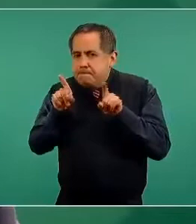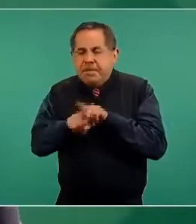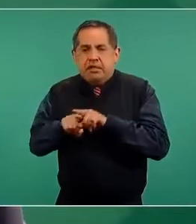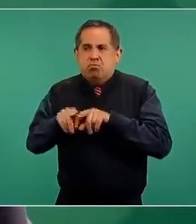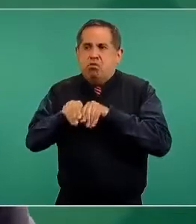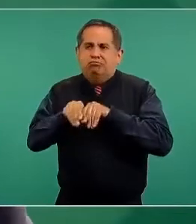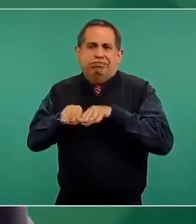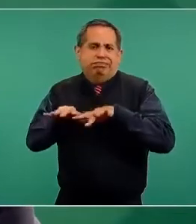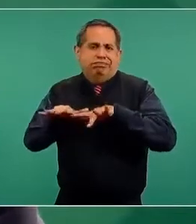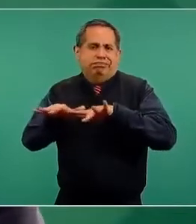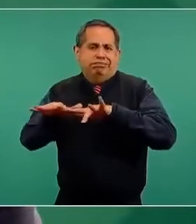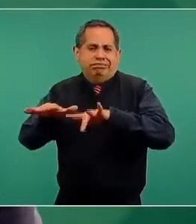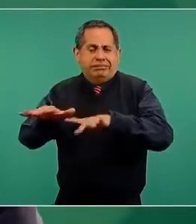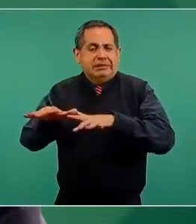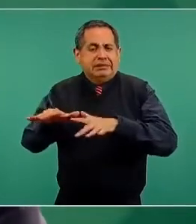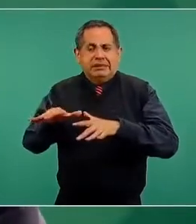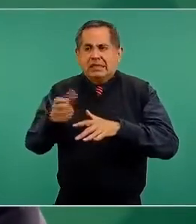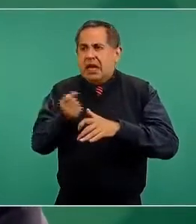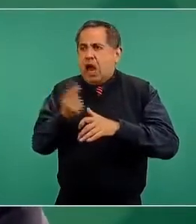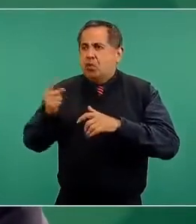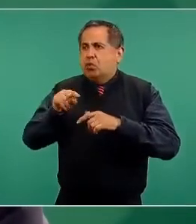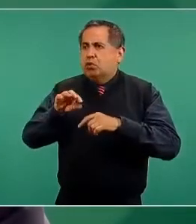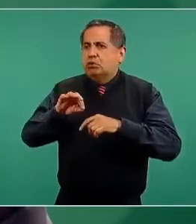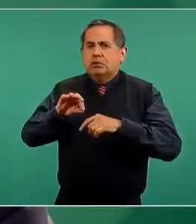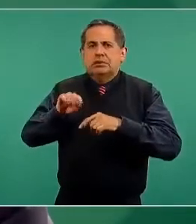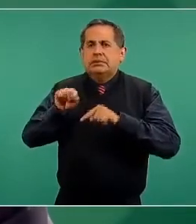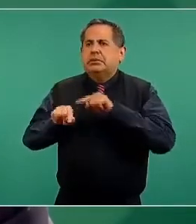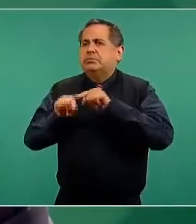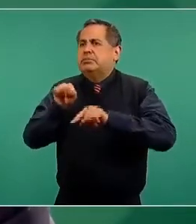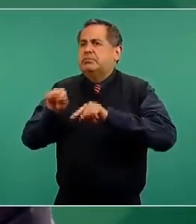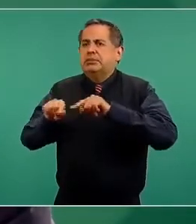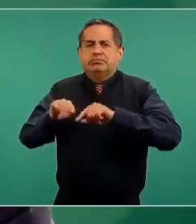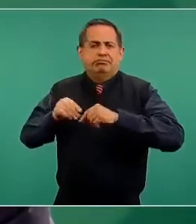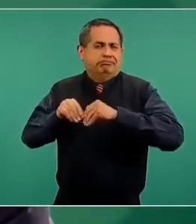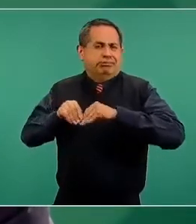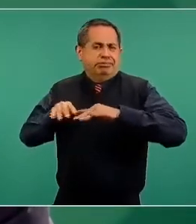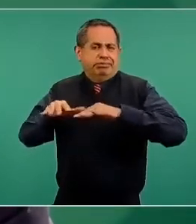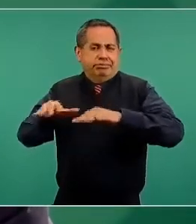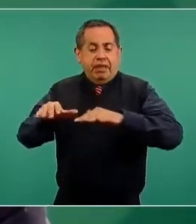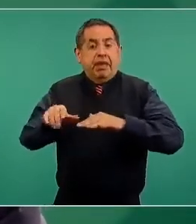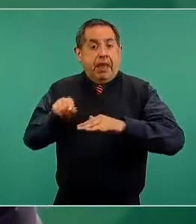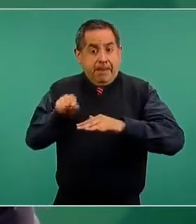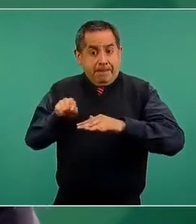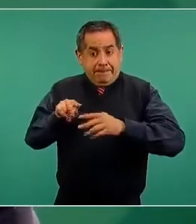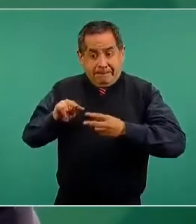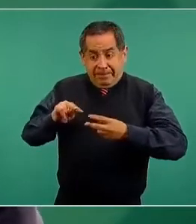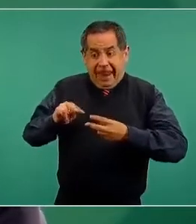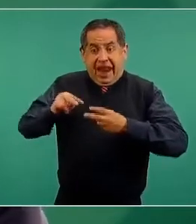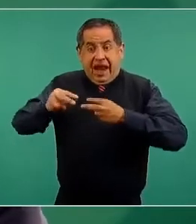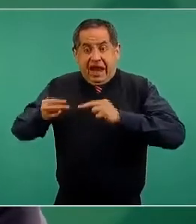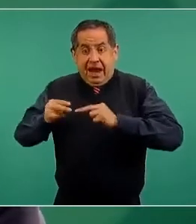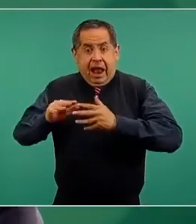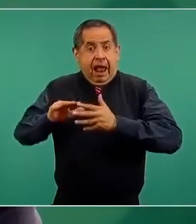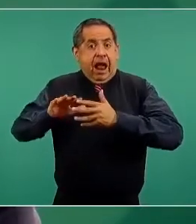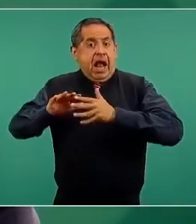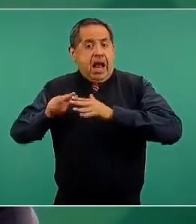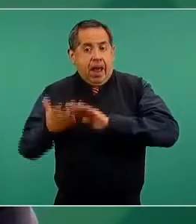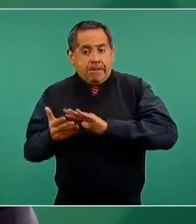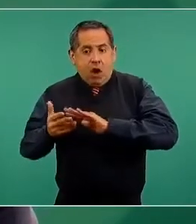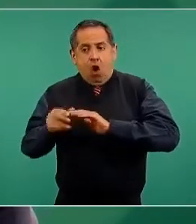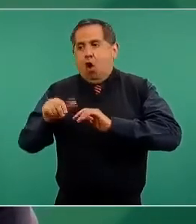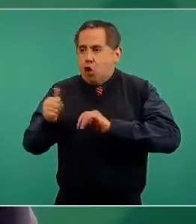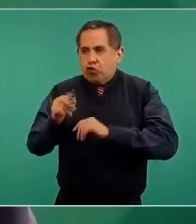Hubo un desplazamiento ecológico de otros virus respiratorios y en su momento,